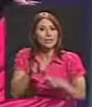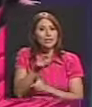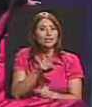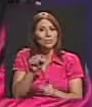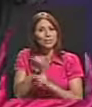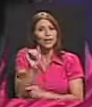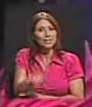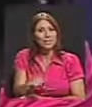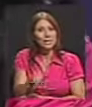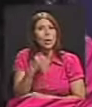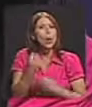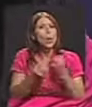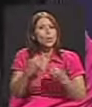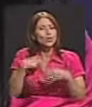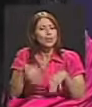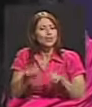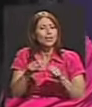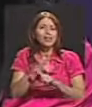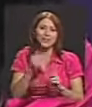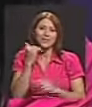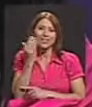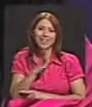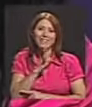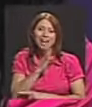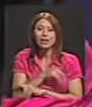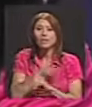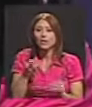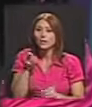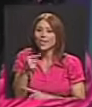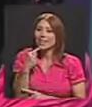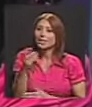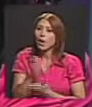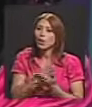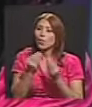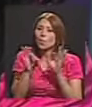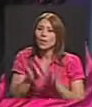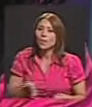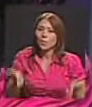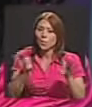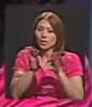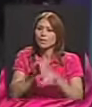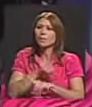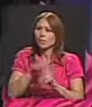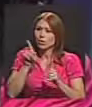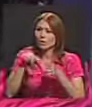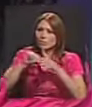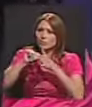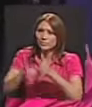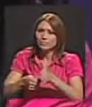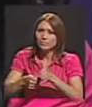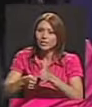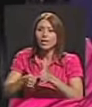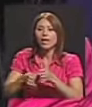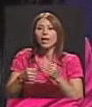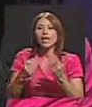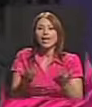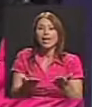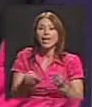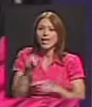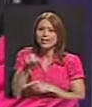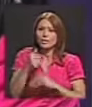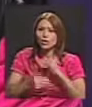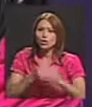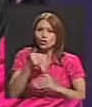porque es muy fácil hablar pero yo creo que les da una recomendación muy válida sin embargo me gustaría que hicieras hincapié porque también el tiempo se nos va en este